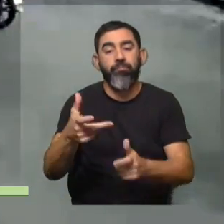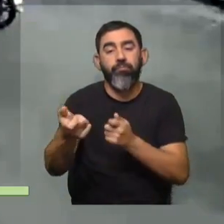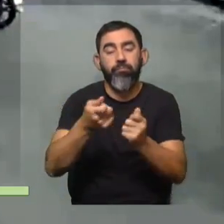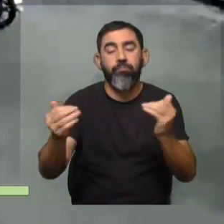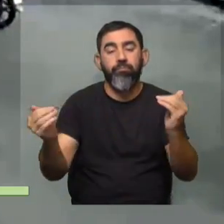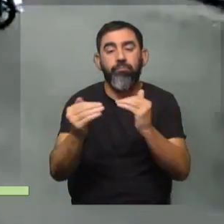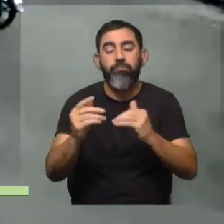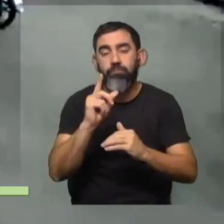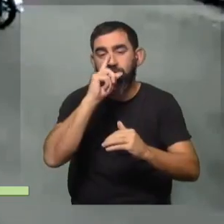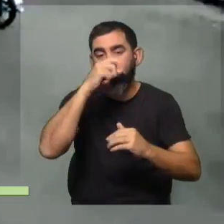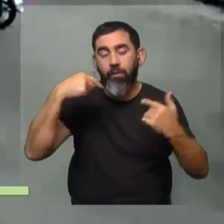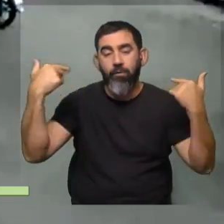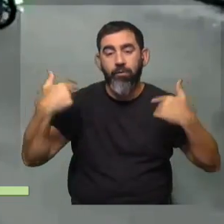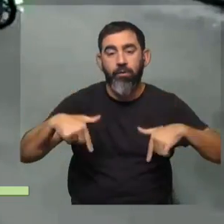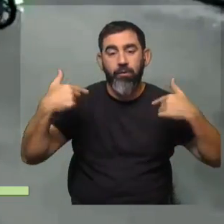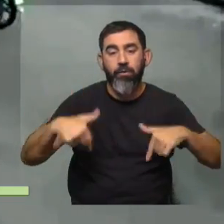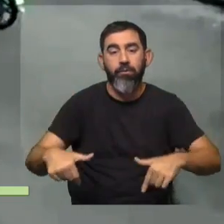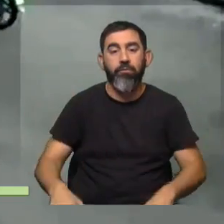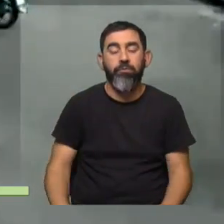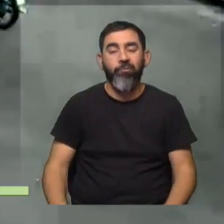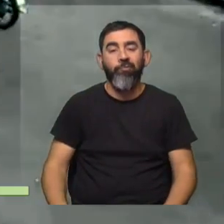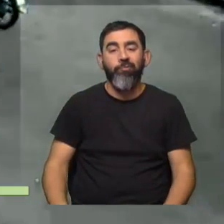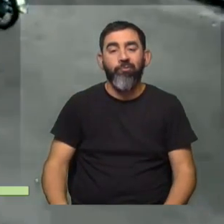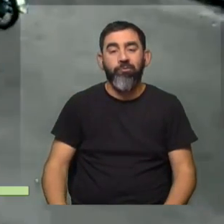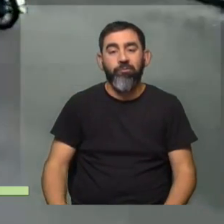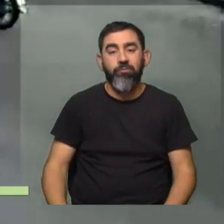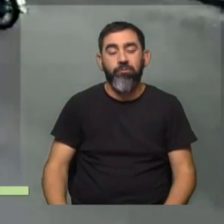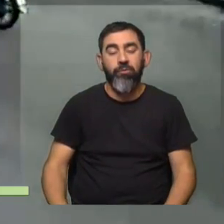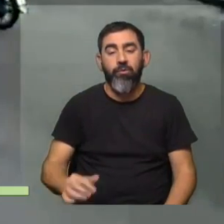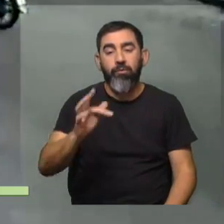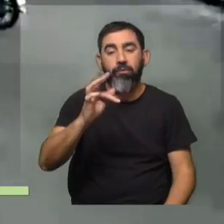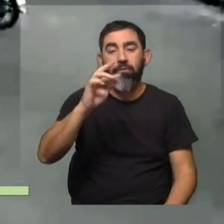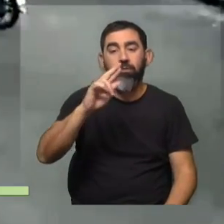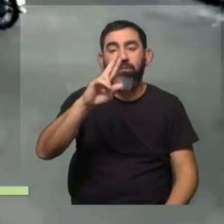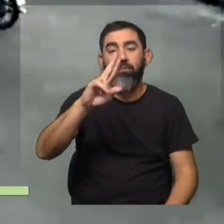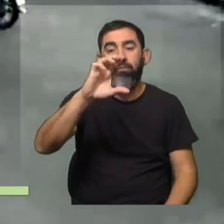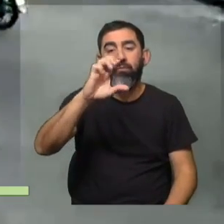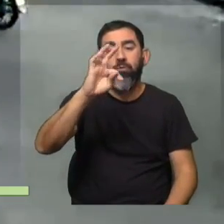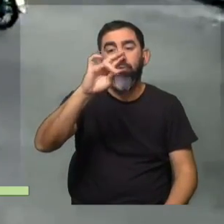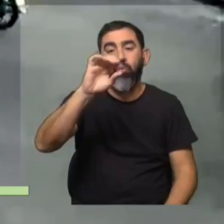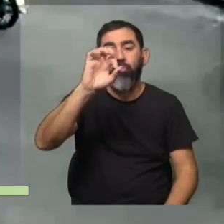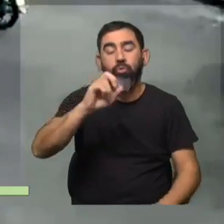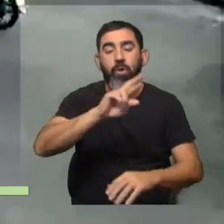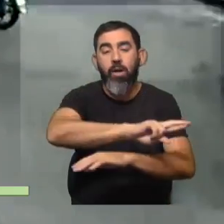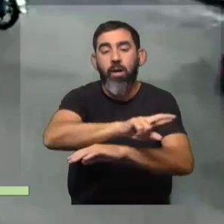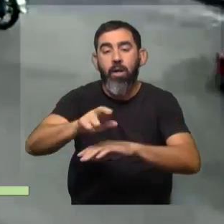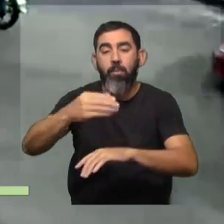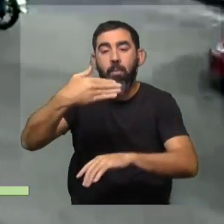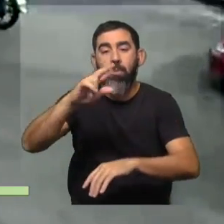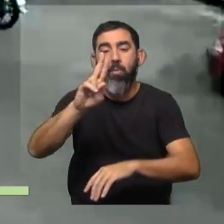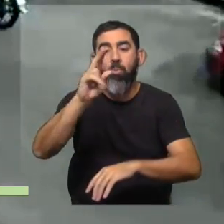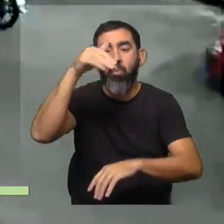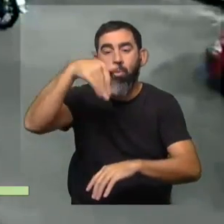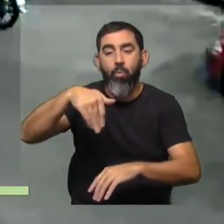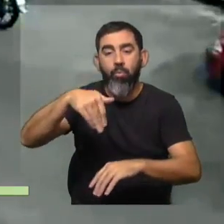de las cámaras del centro de gestión de movilidad de la intendencia de Montevideo en San fructuoso entre Mendoza y la rambla Baltazar brum están